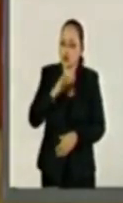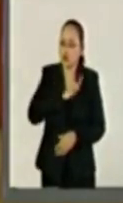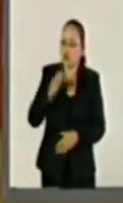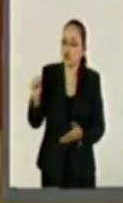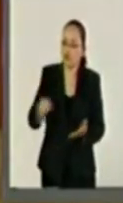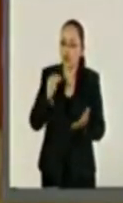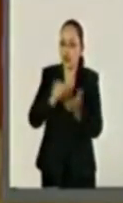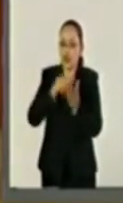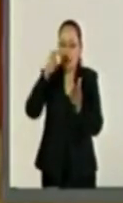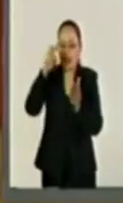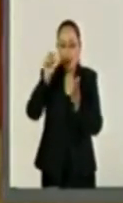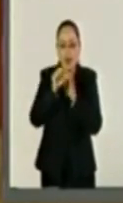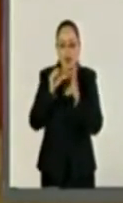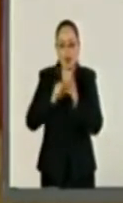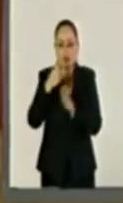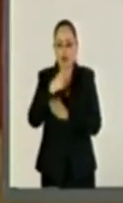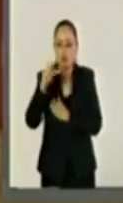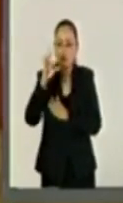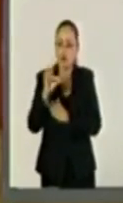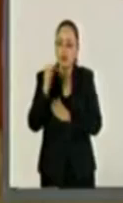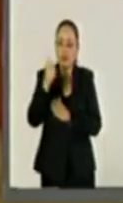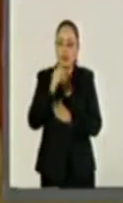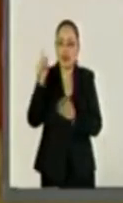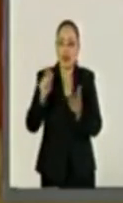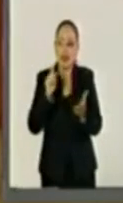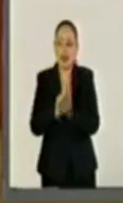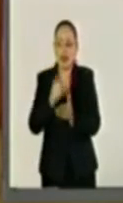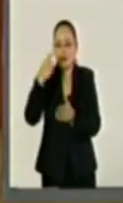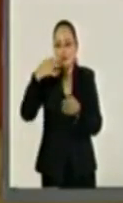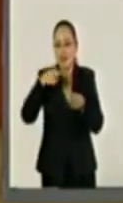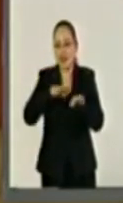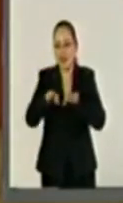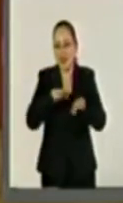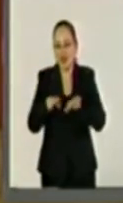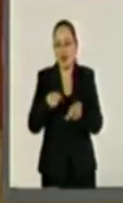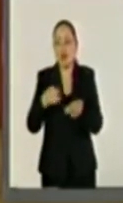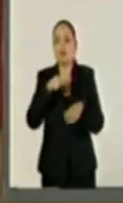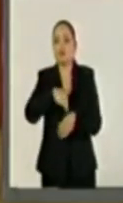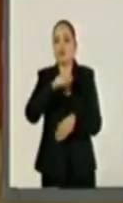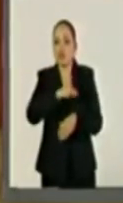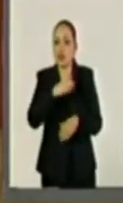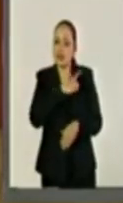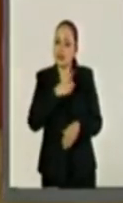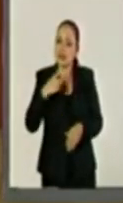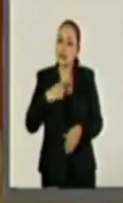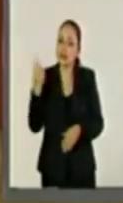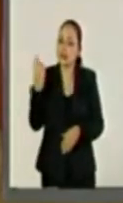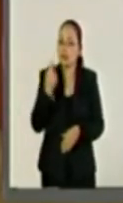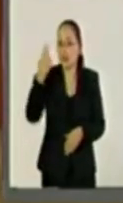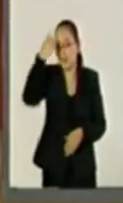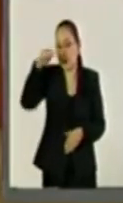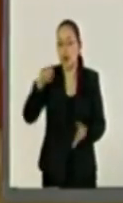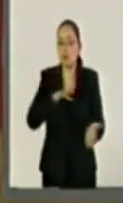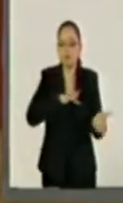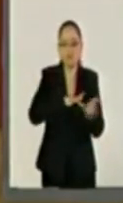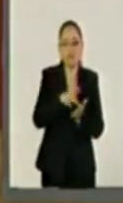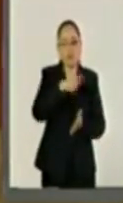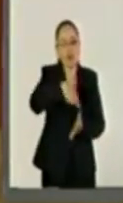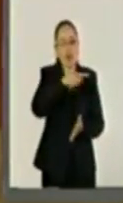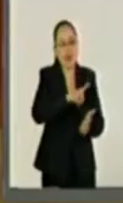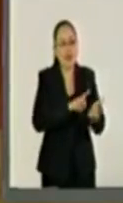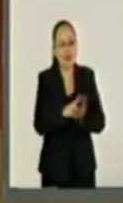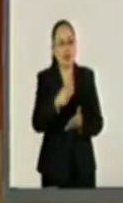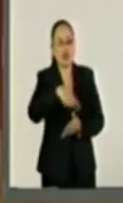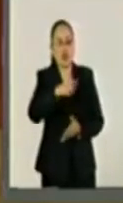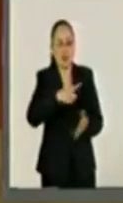modificación del artículo 146 de la Ley Federal del Trabajo como un débito necesario para contribuir a la reivindicación de los